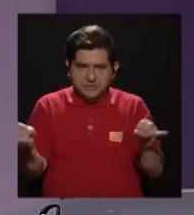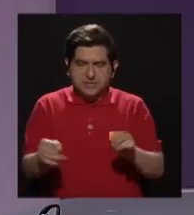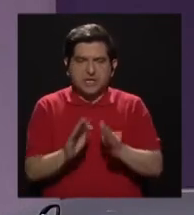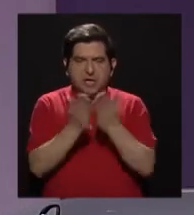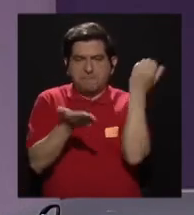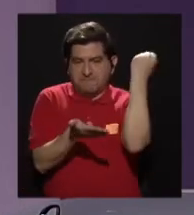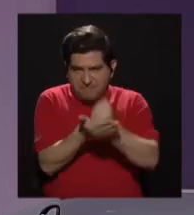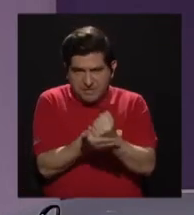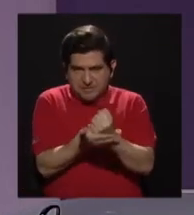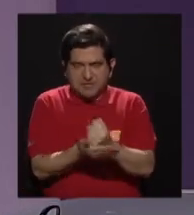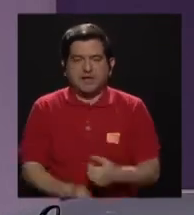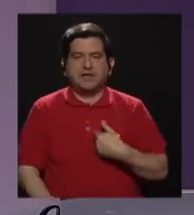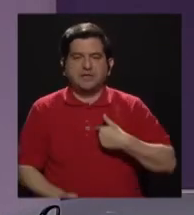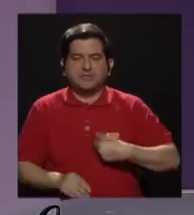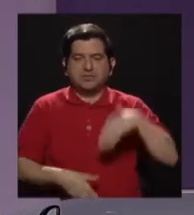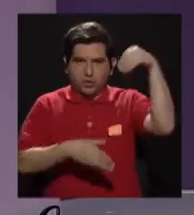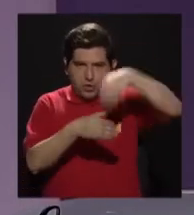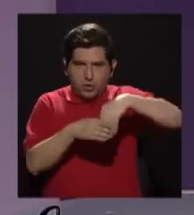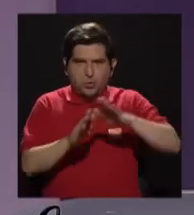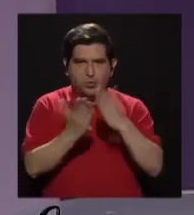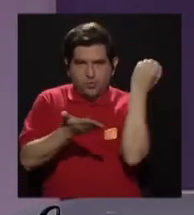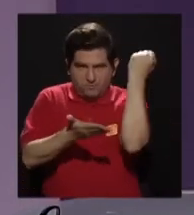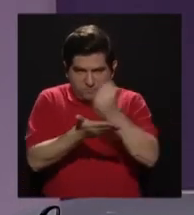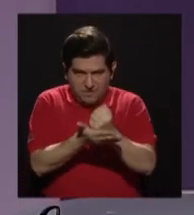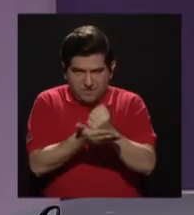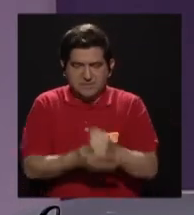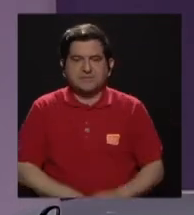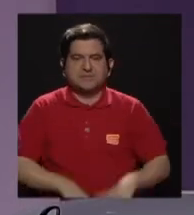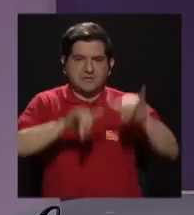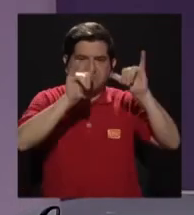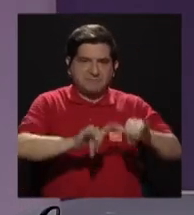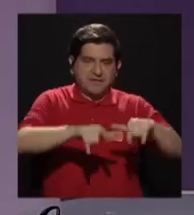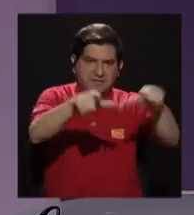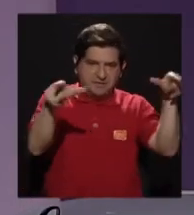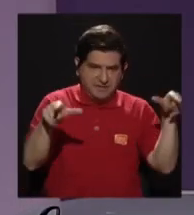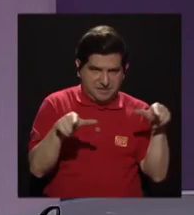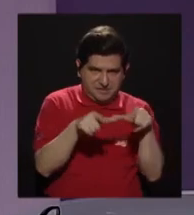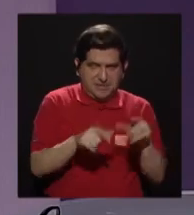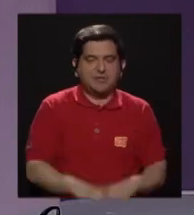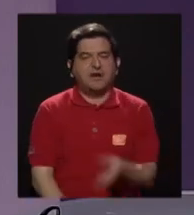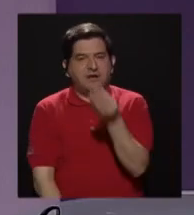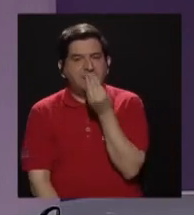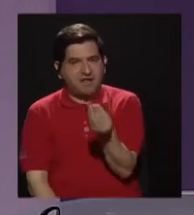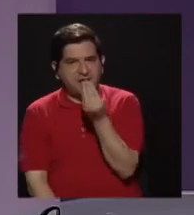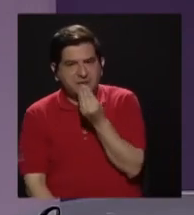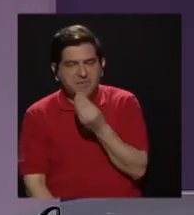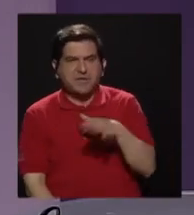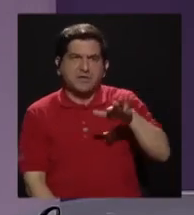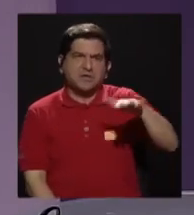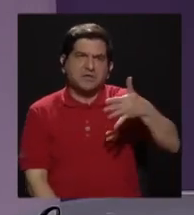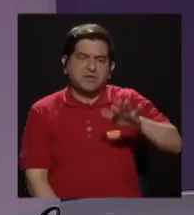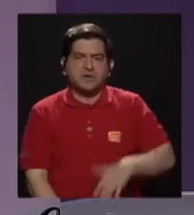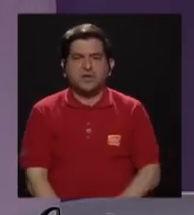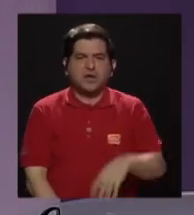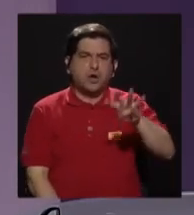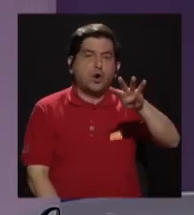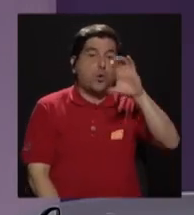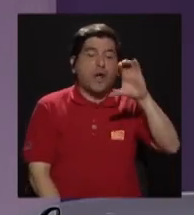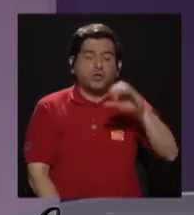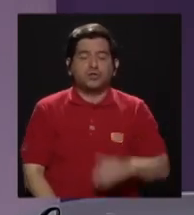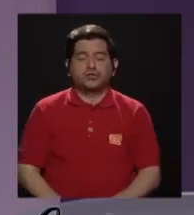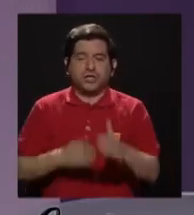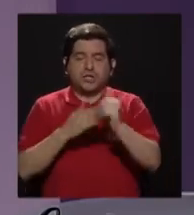Si yo le incluyo visa, la estadía que va a estar, la alimentación, anda por los $400 y